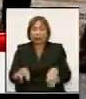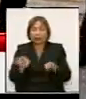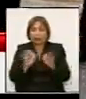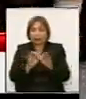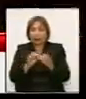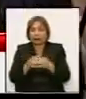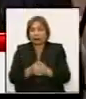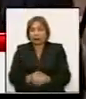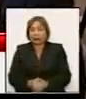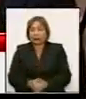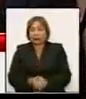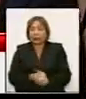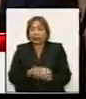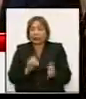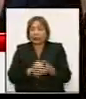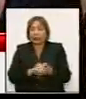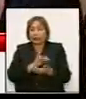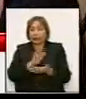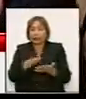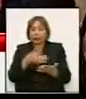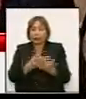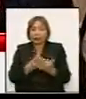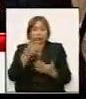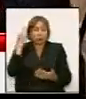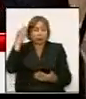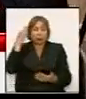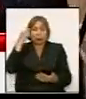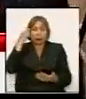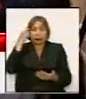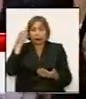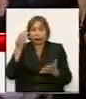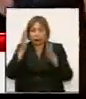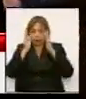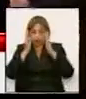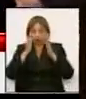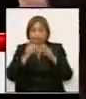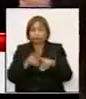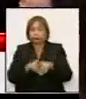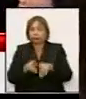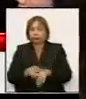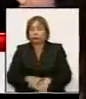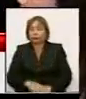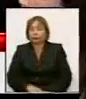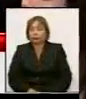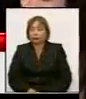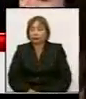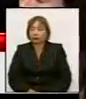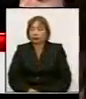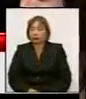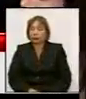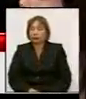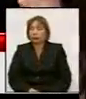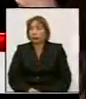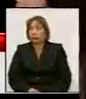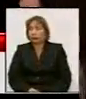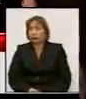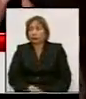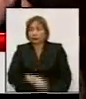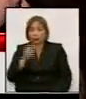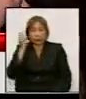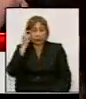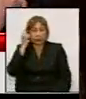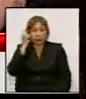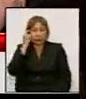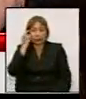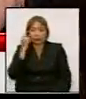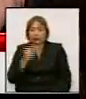que todos los políticos, no importa la tendencia, la ideología o el pensamiento, se